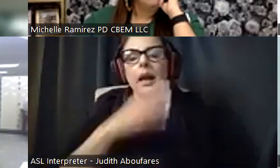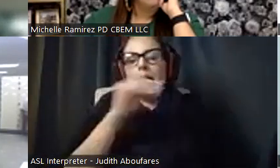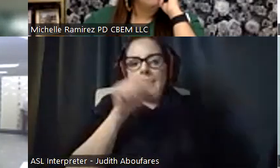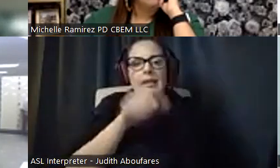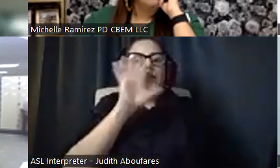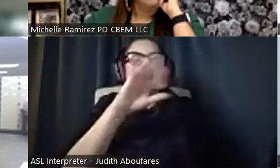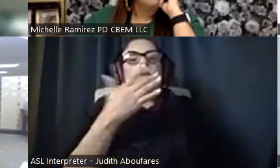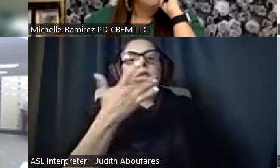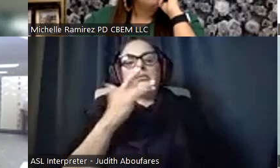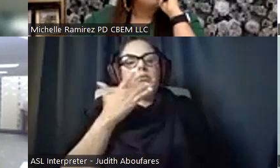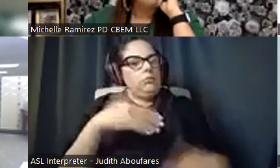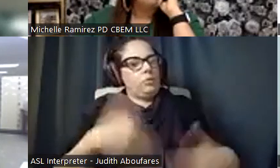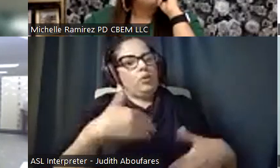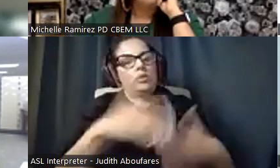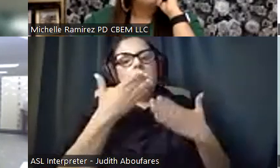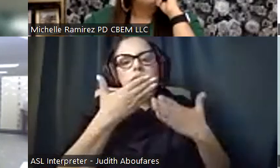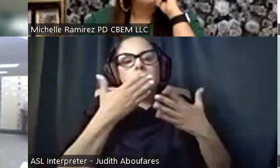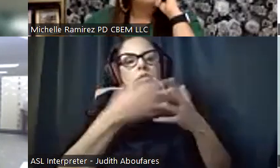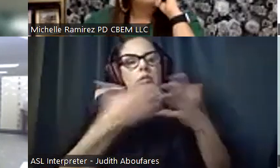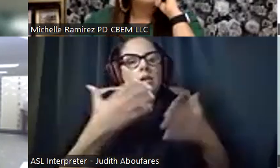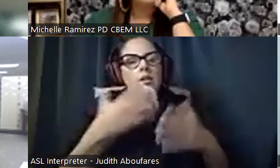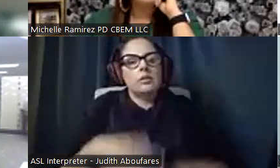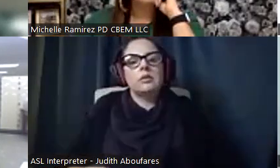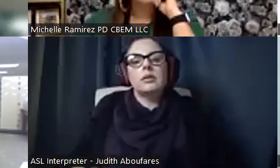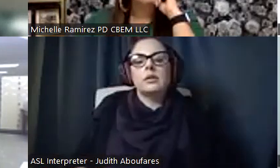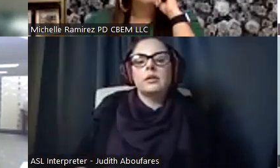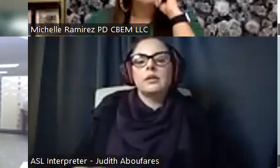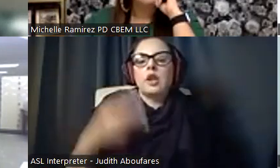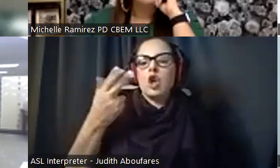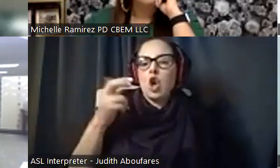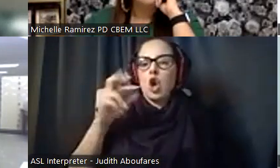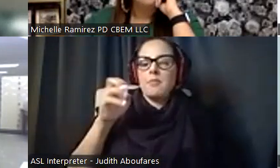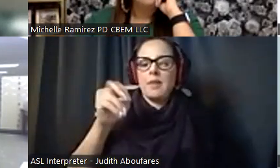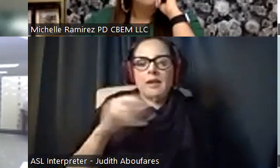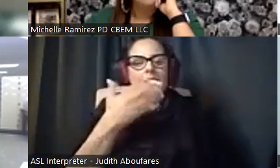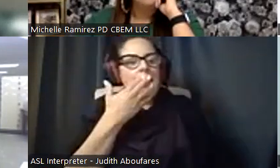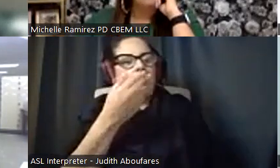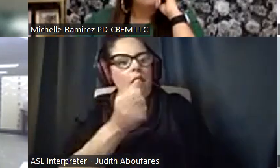Y nosotros agradeceríamos muchísimo. Gracias, Harisha.